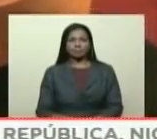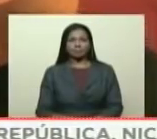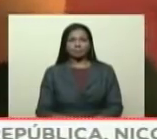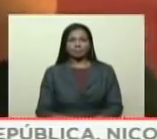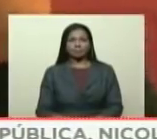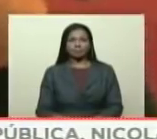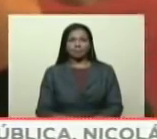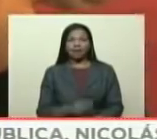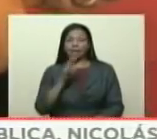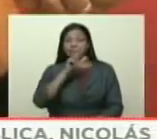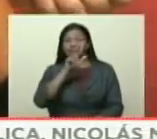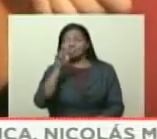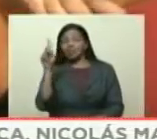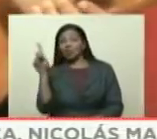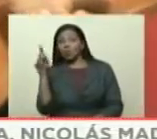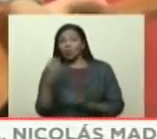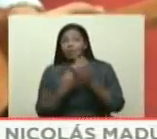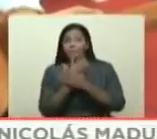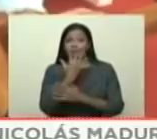...31 de mayo.